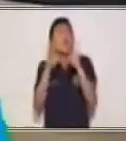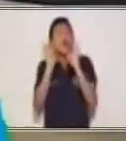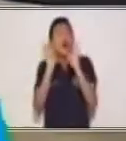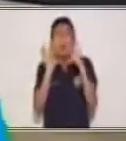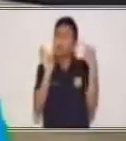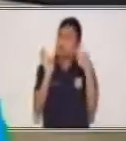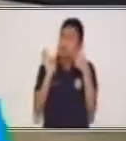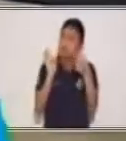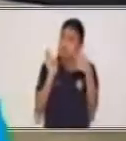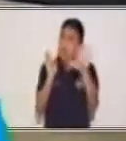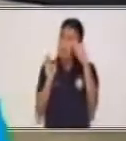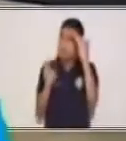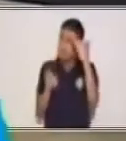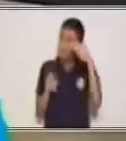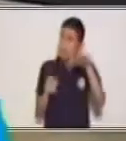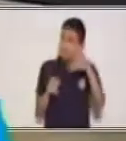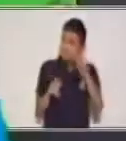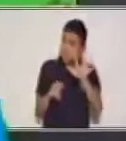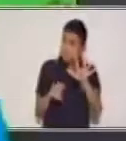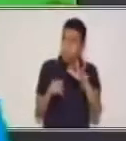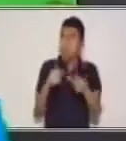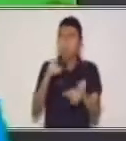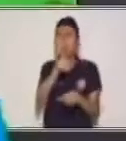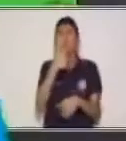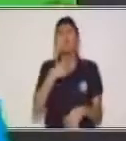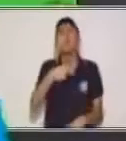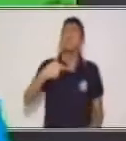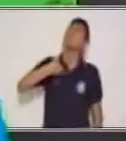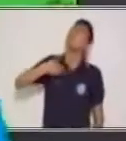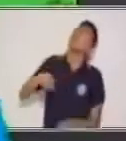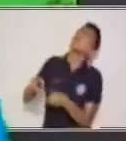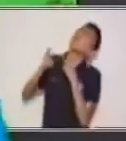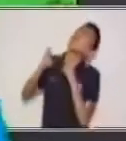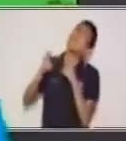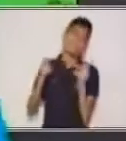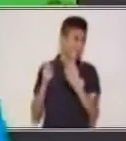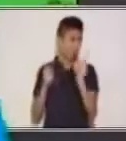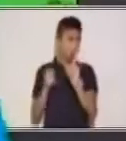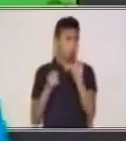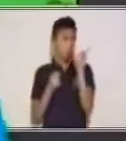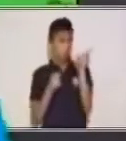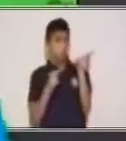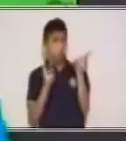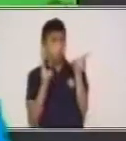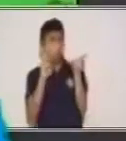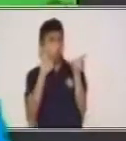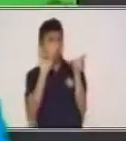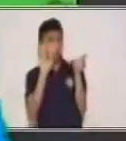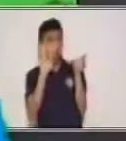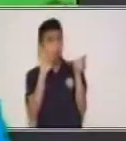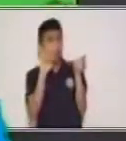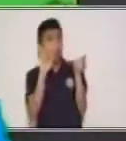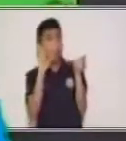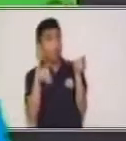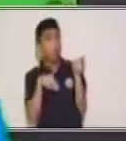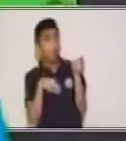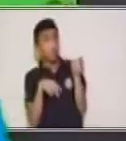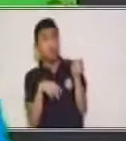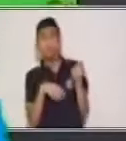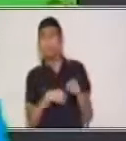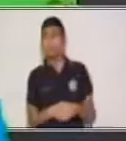vamos a ver si combina o concuerda con yo. ¿Yo robaron? No. ¿Tú robaron? Tampoco. ¿Él o ella